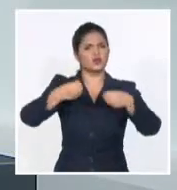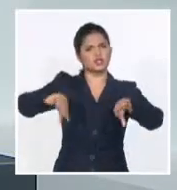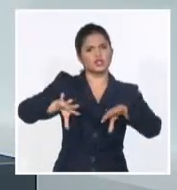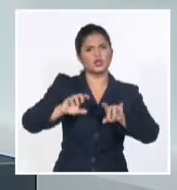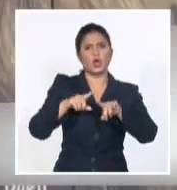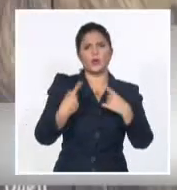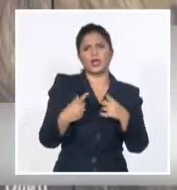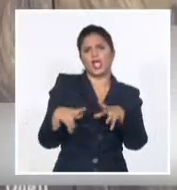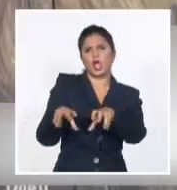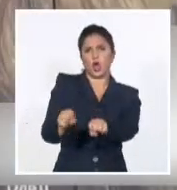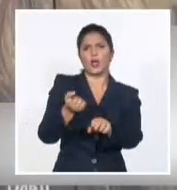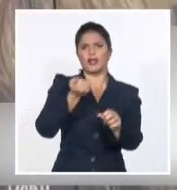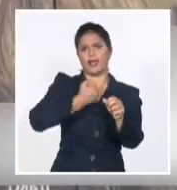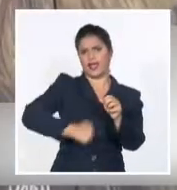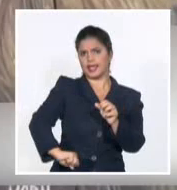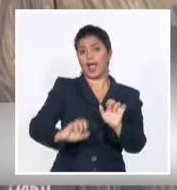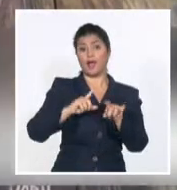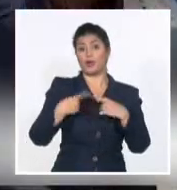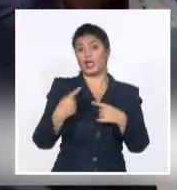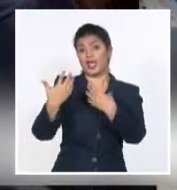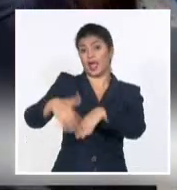hija.